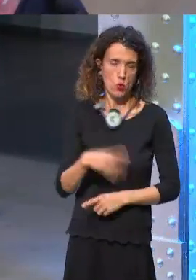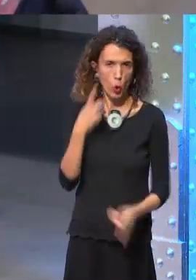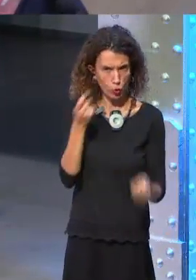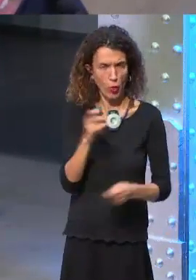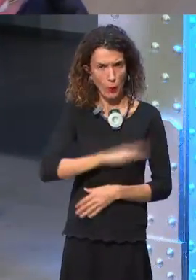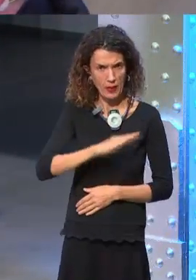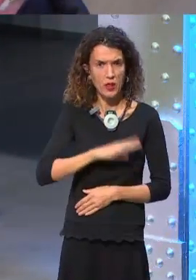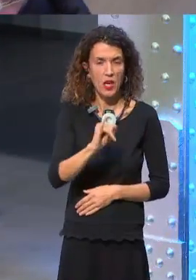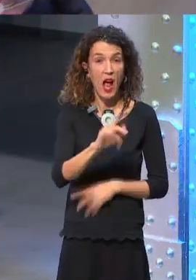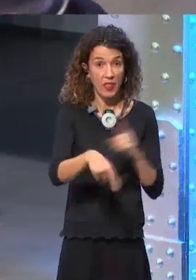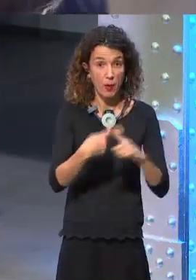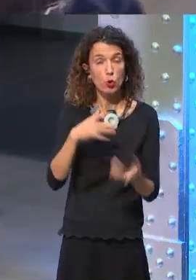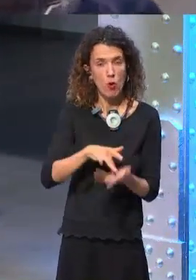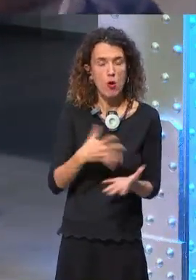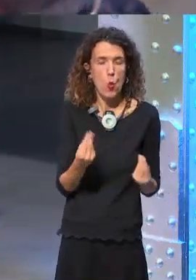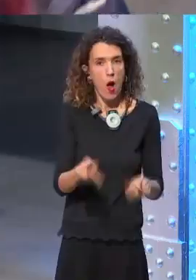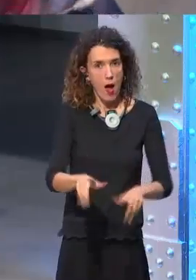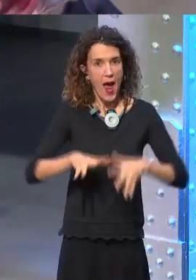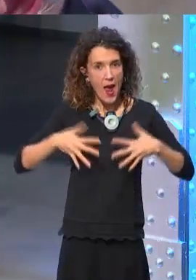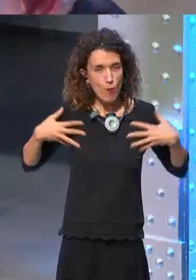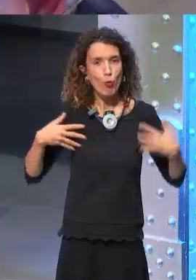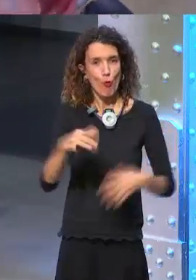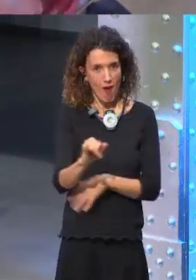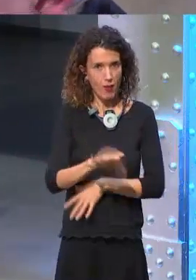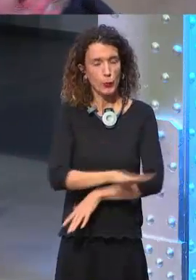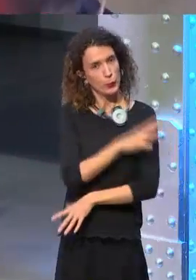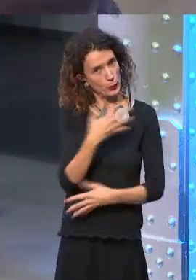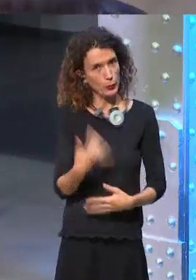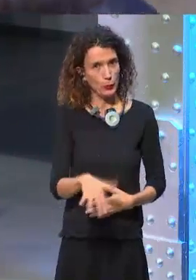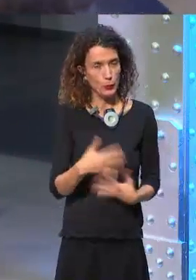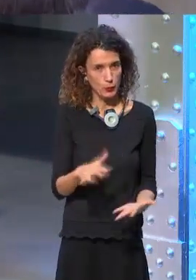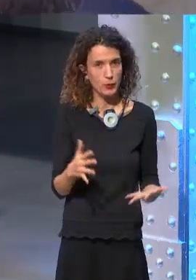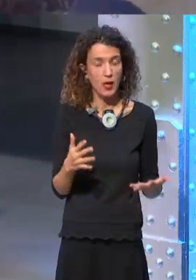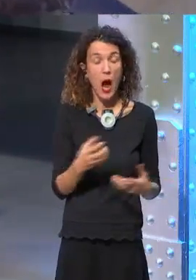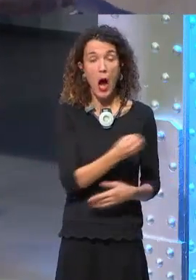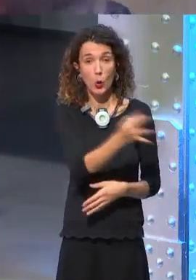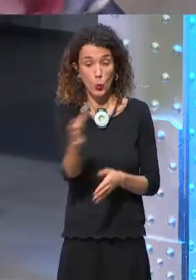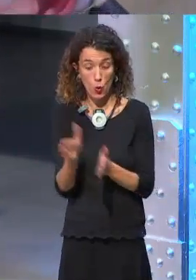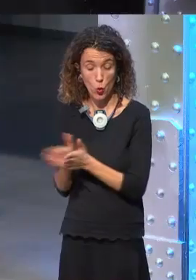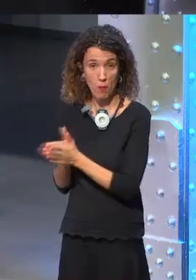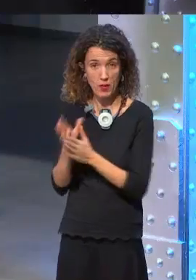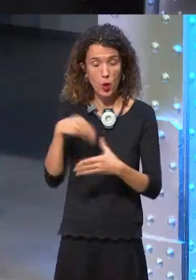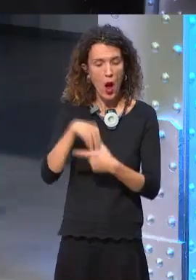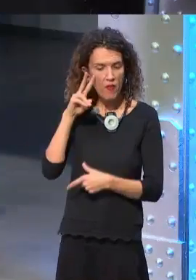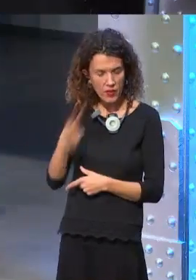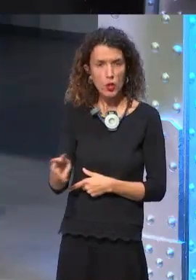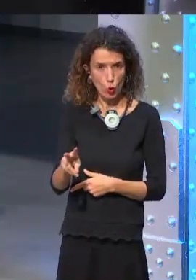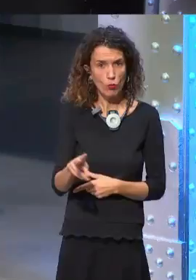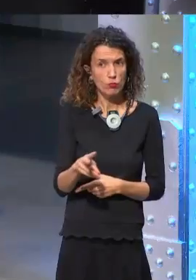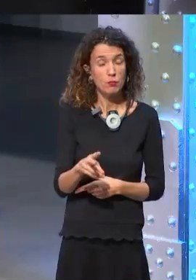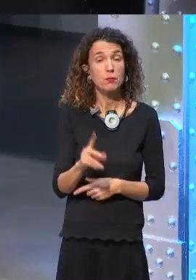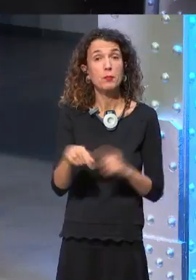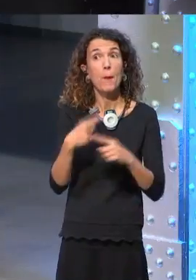controlado. Además, hay emoción, es emocionante esto. Algunos compañeros que han visto esto y los